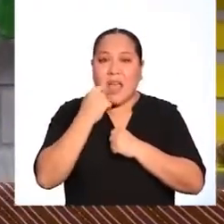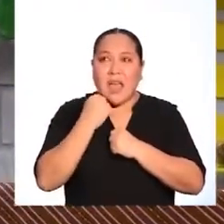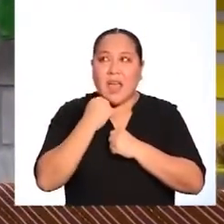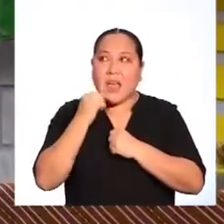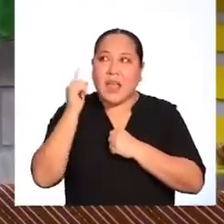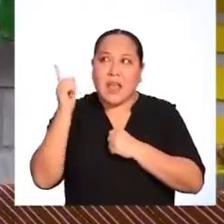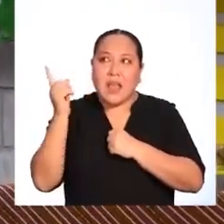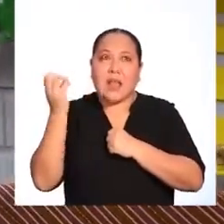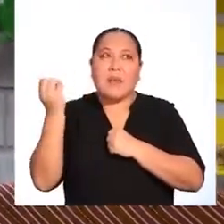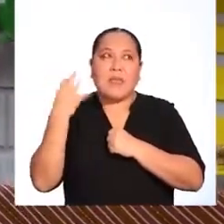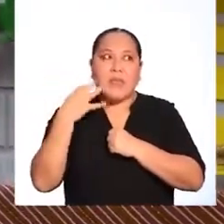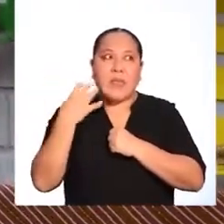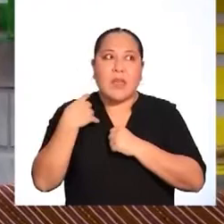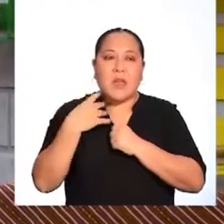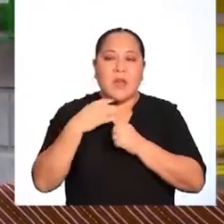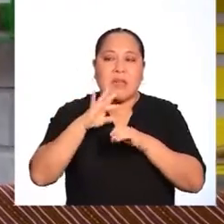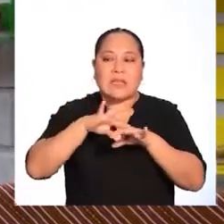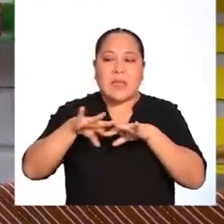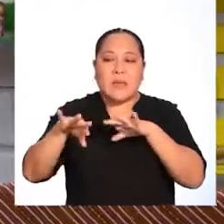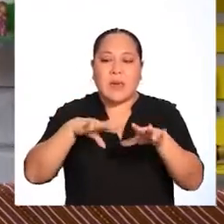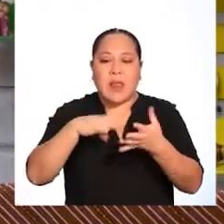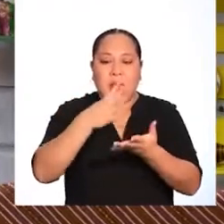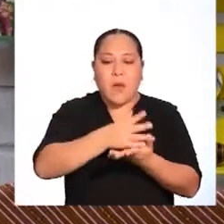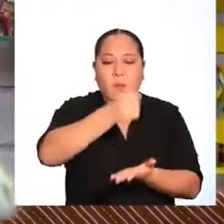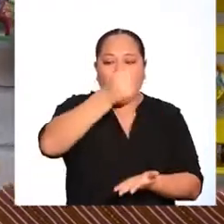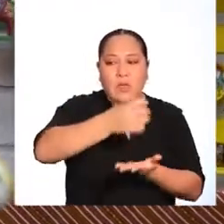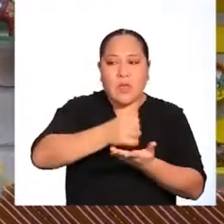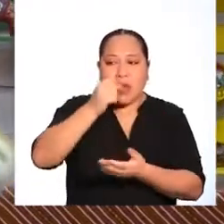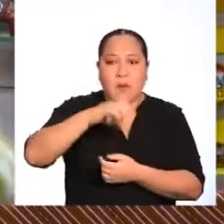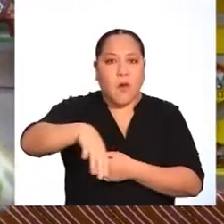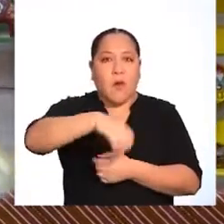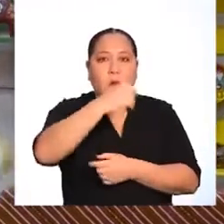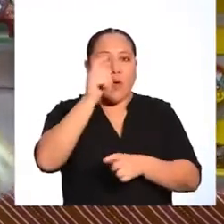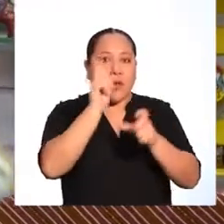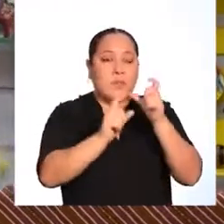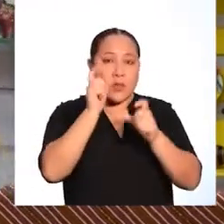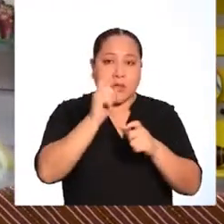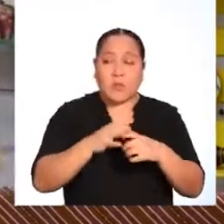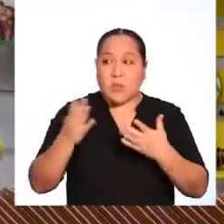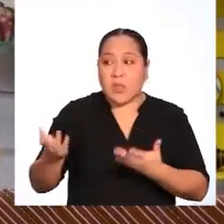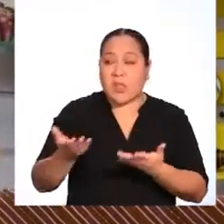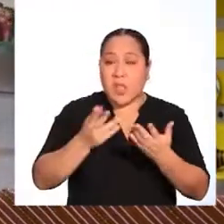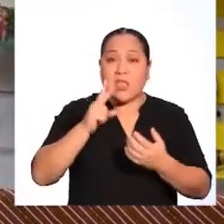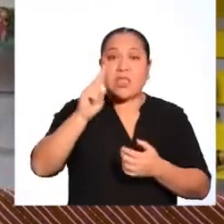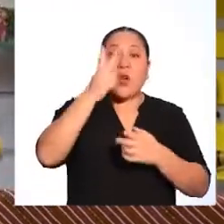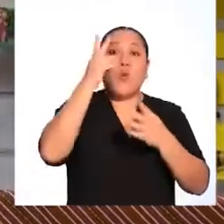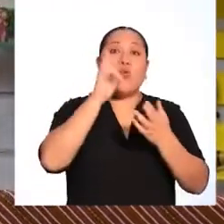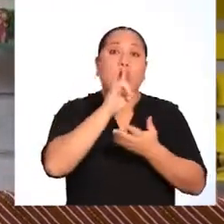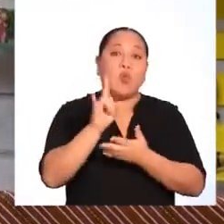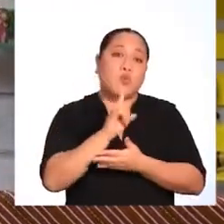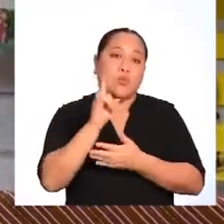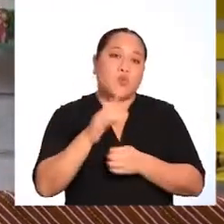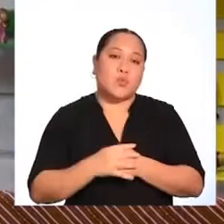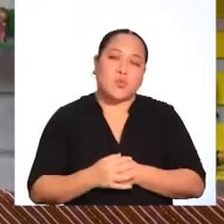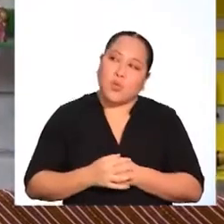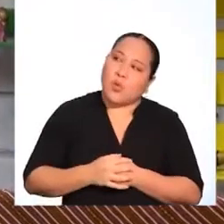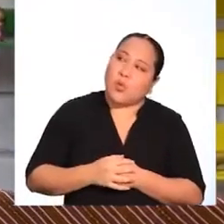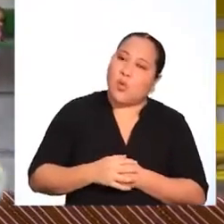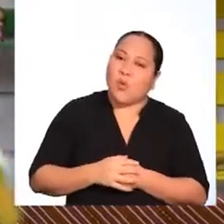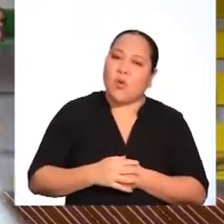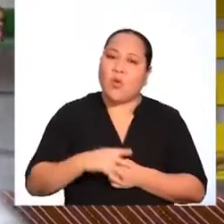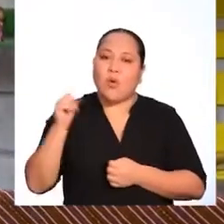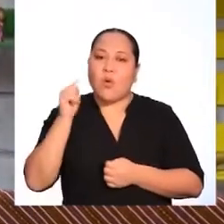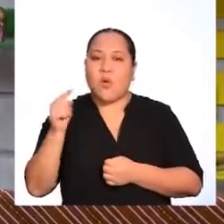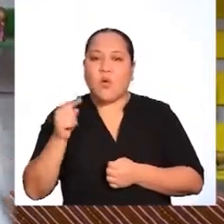una vez me contó que separaba sus botellas de plástico para que otras personas puedan darle un segundo uso